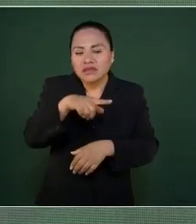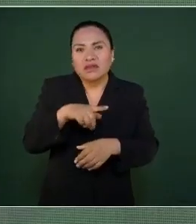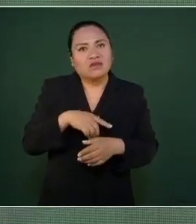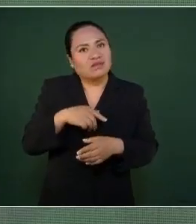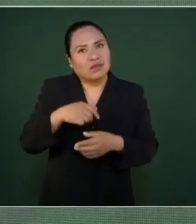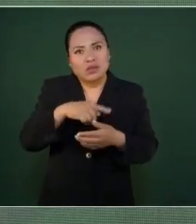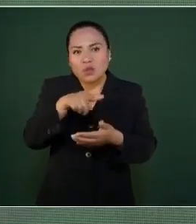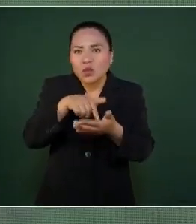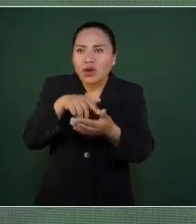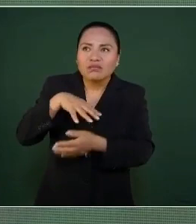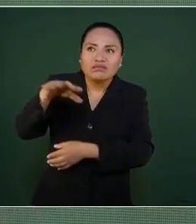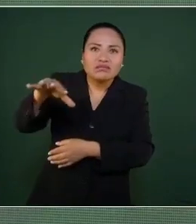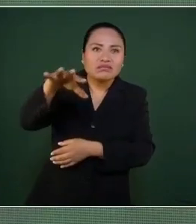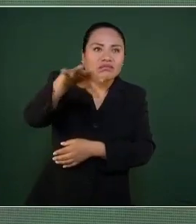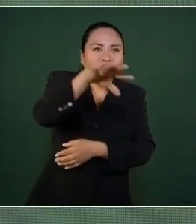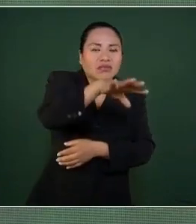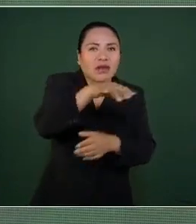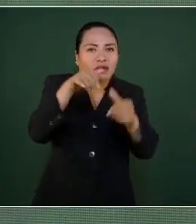todavía.